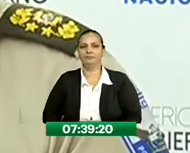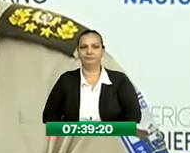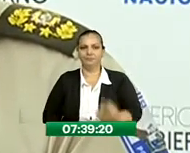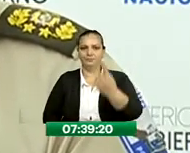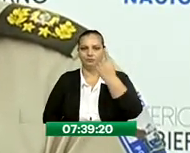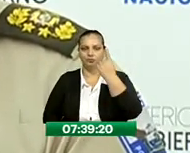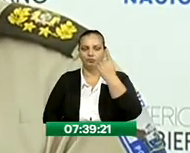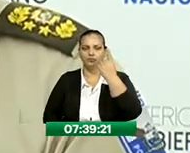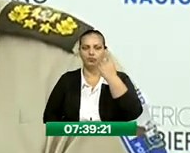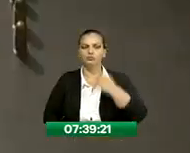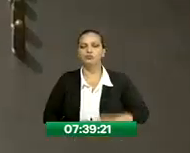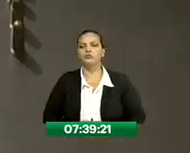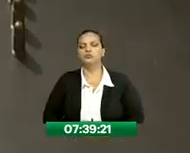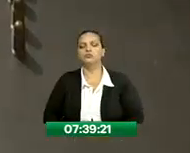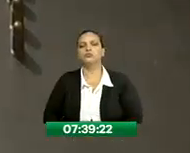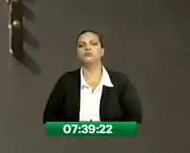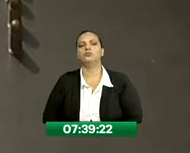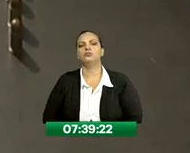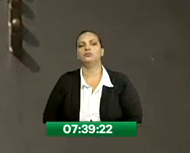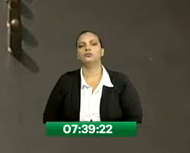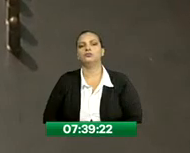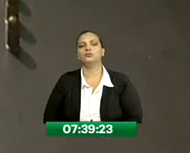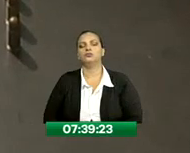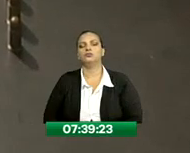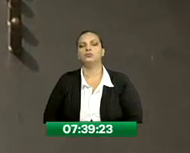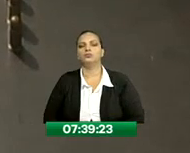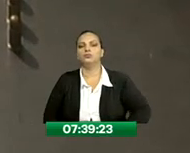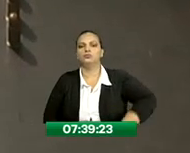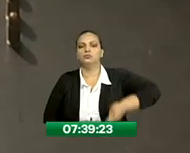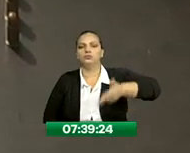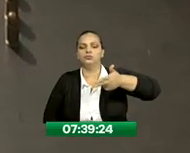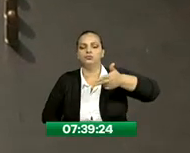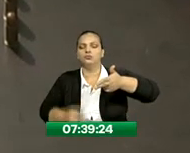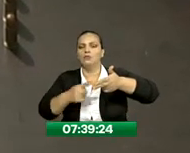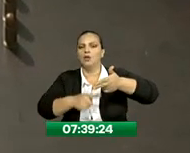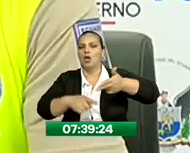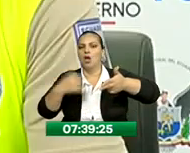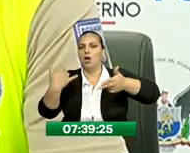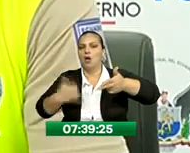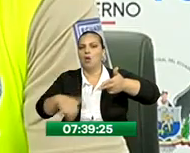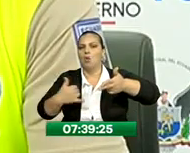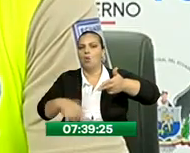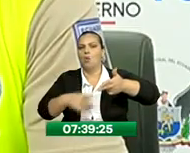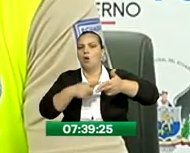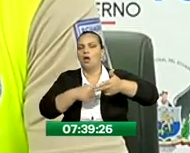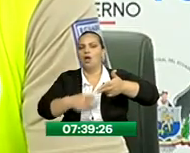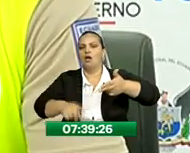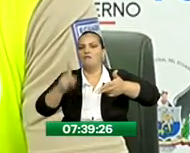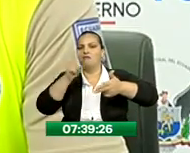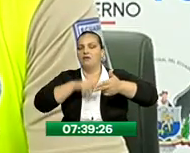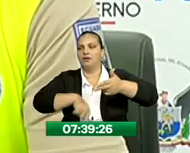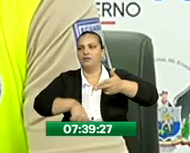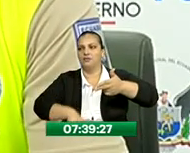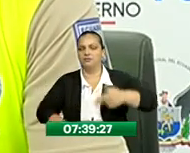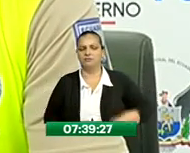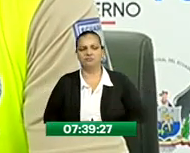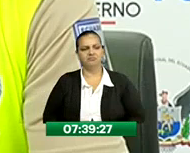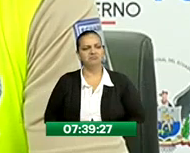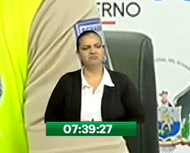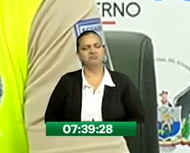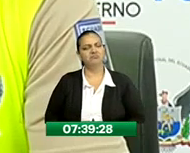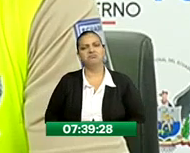o similitud a arma de fuego, esto es un juguete de plástico. Posiblemente iban a cometer algún